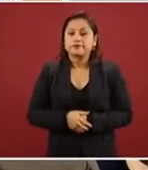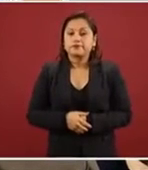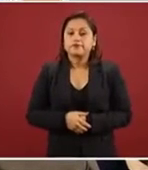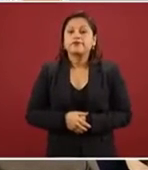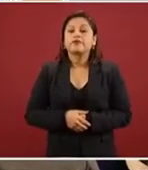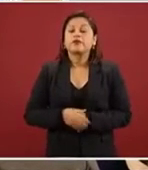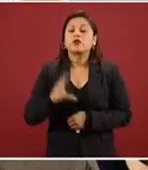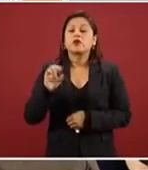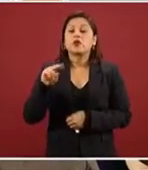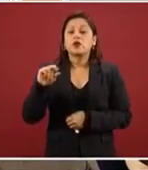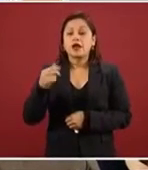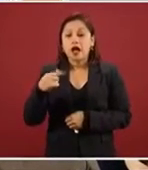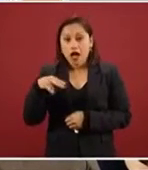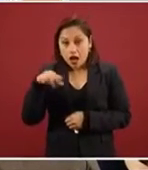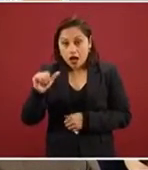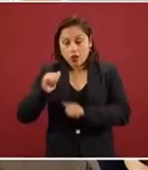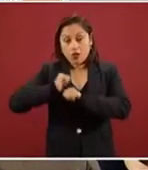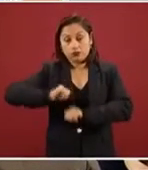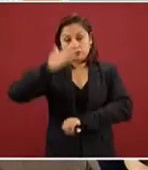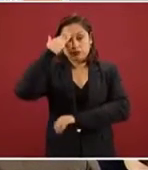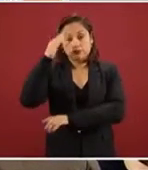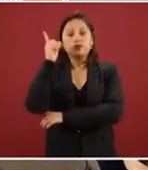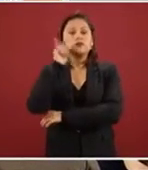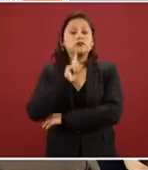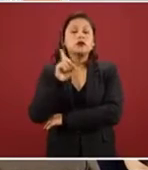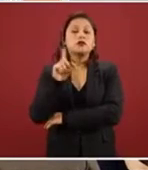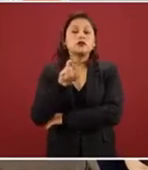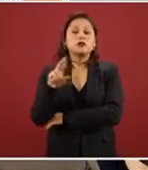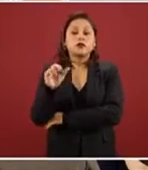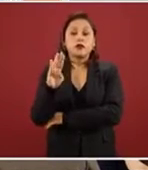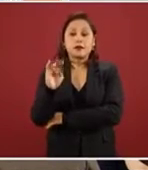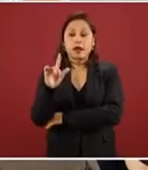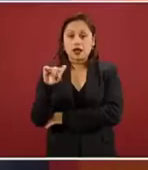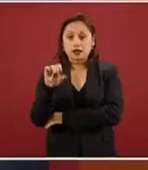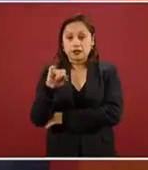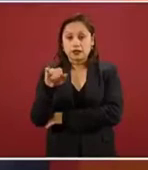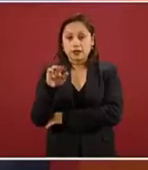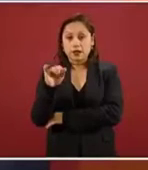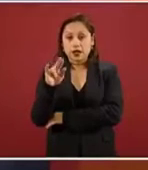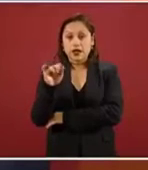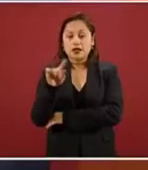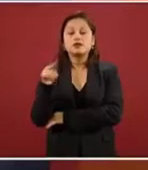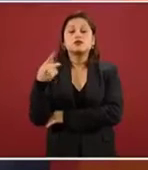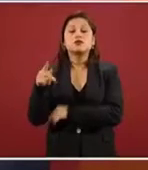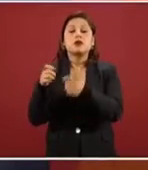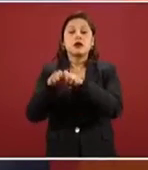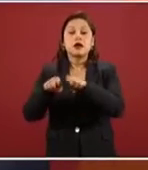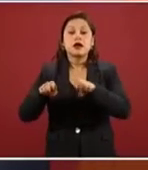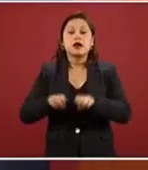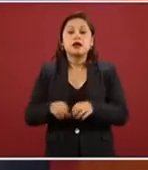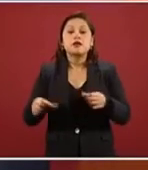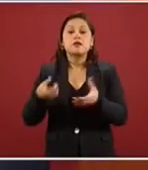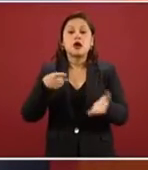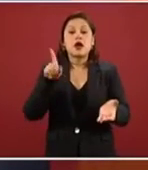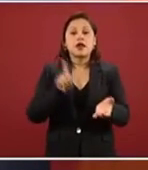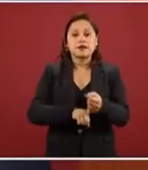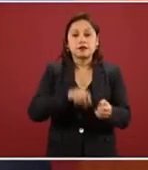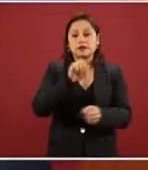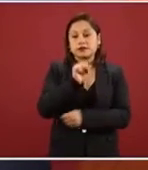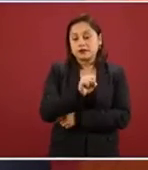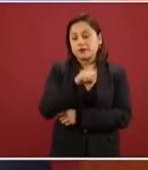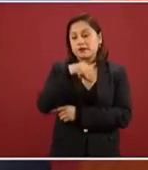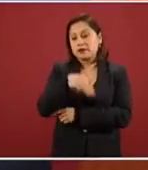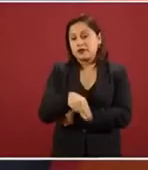Nacional del Agua, encabezada por la doctora Blanca Jiménez y su equipo, por supuesto, tienen al Servicio Meteorológico Nacional, quien